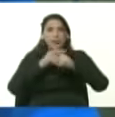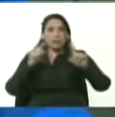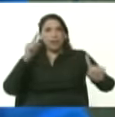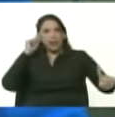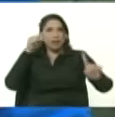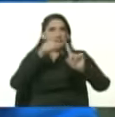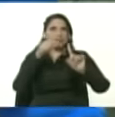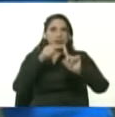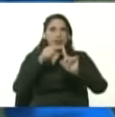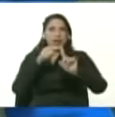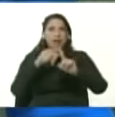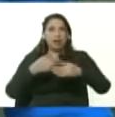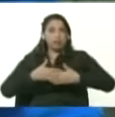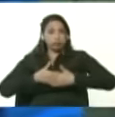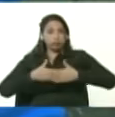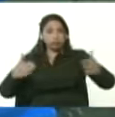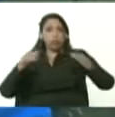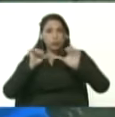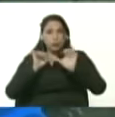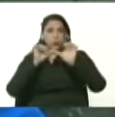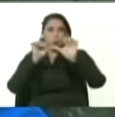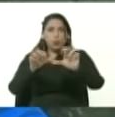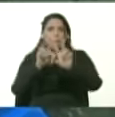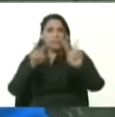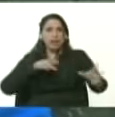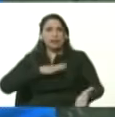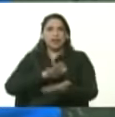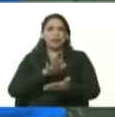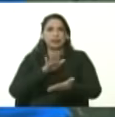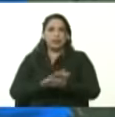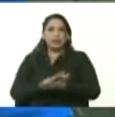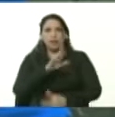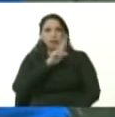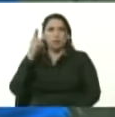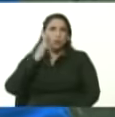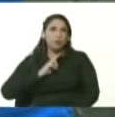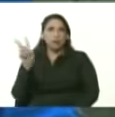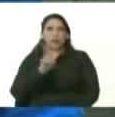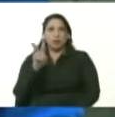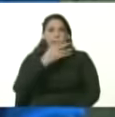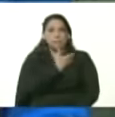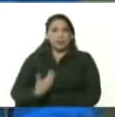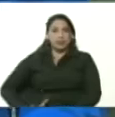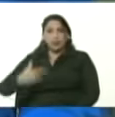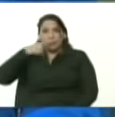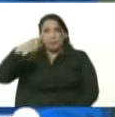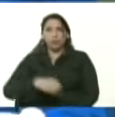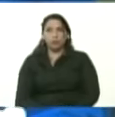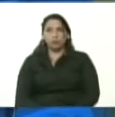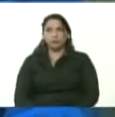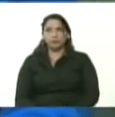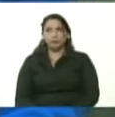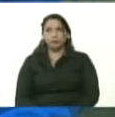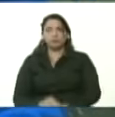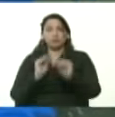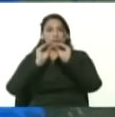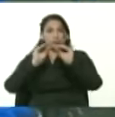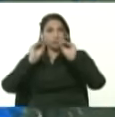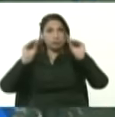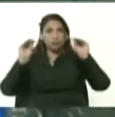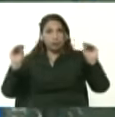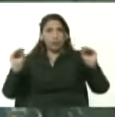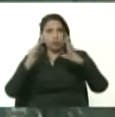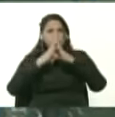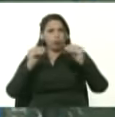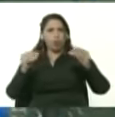alcanzar, garantizar y preservar la paz y la tranquilidad de la República, el presidente Nicolás Maduro convocó a